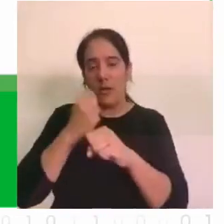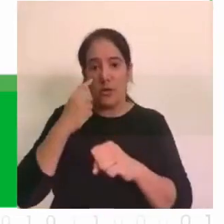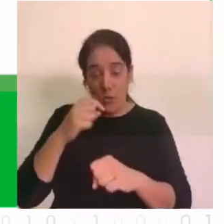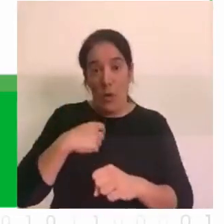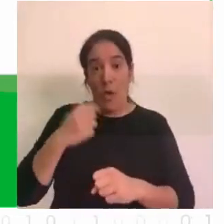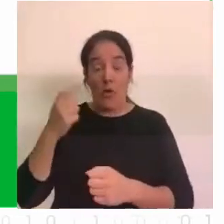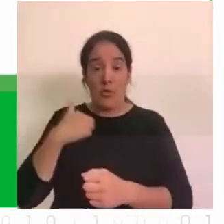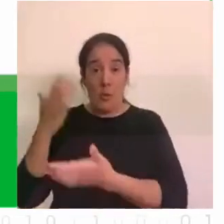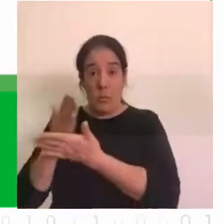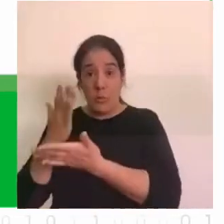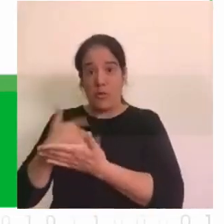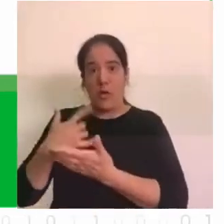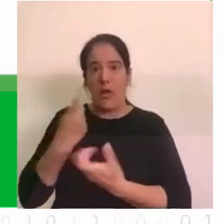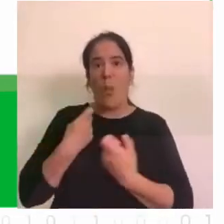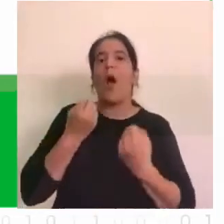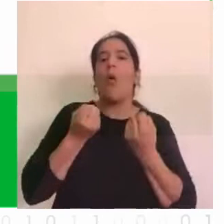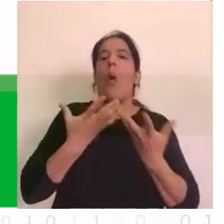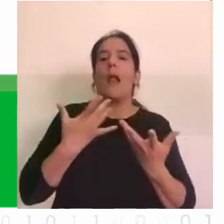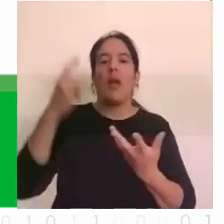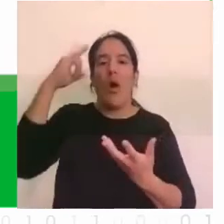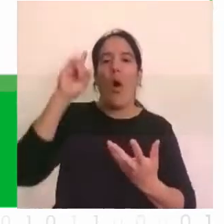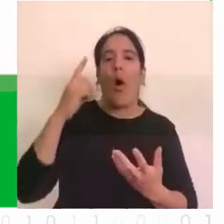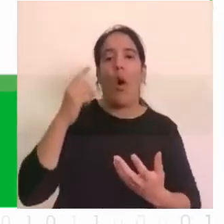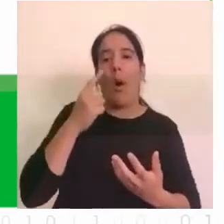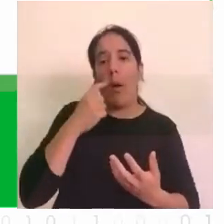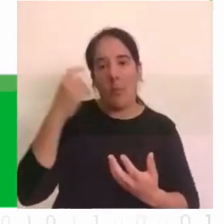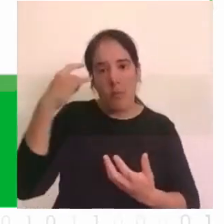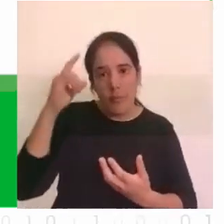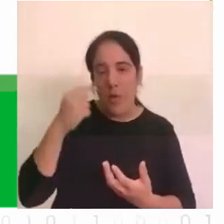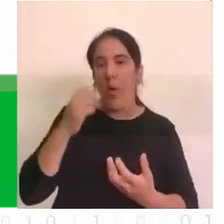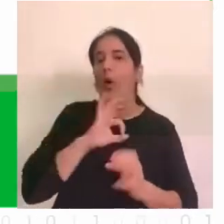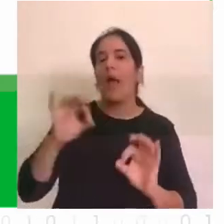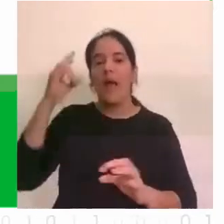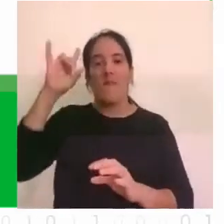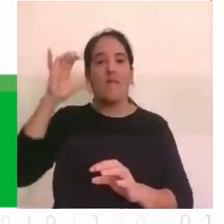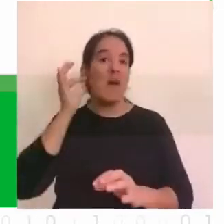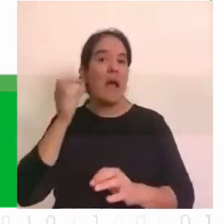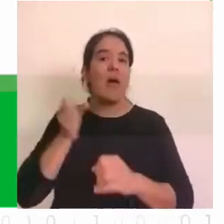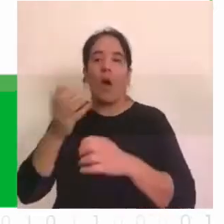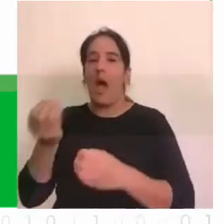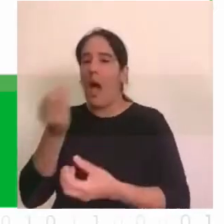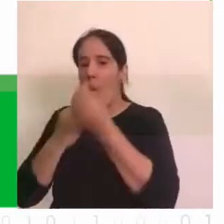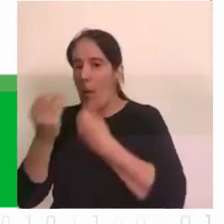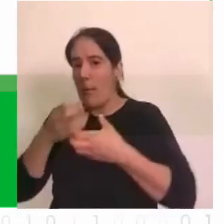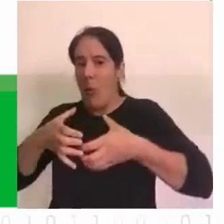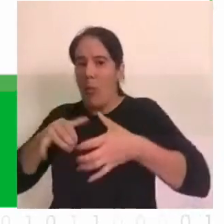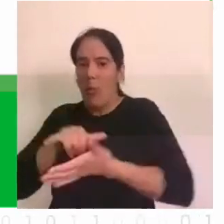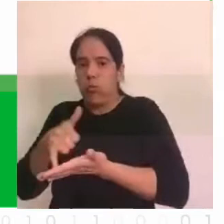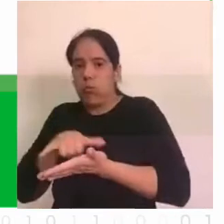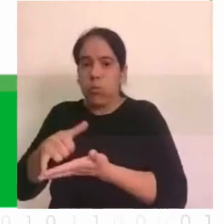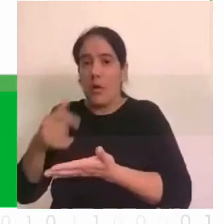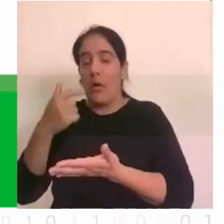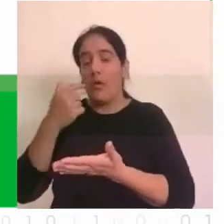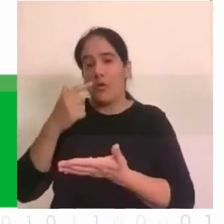los reproductores, o a qué vacas voy a poner en un lugar a engordar o no, o sea, para tomar decisiones de producción, pero hacerlo al